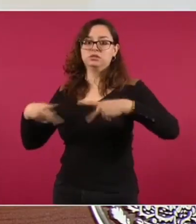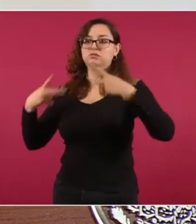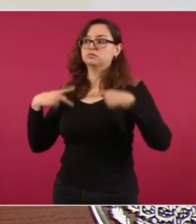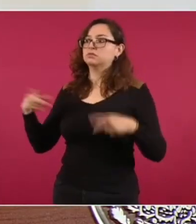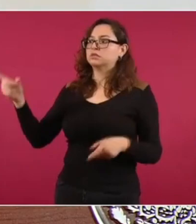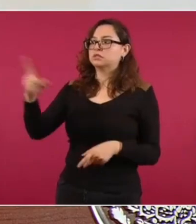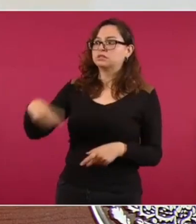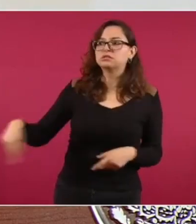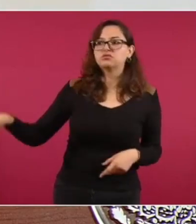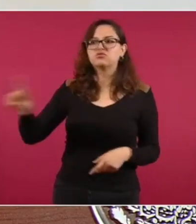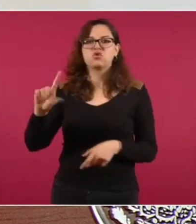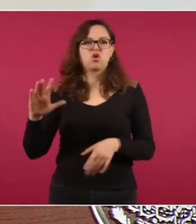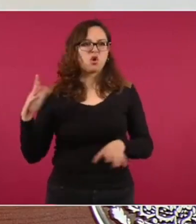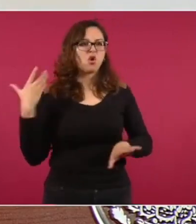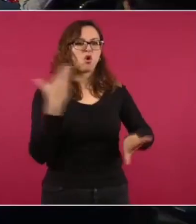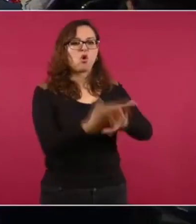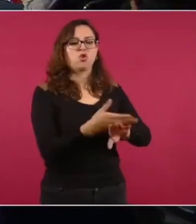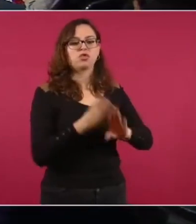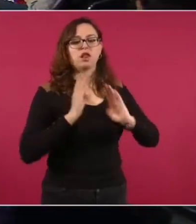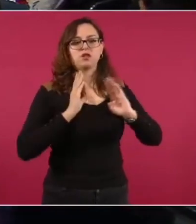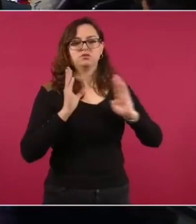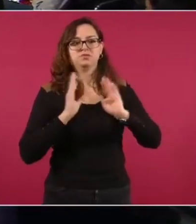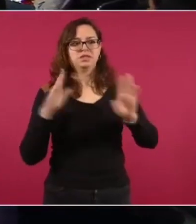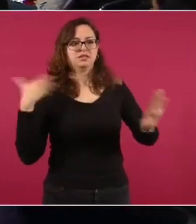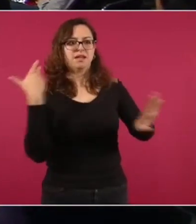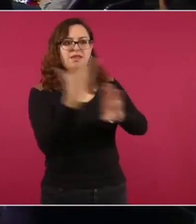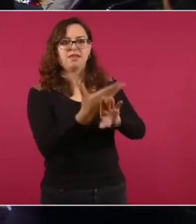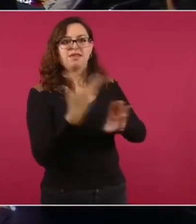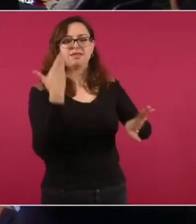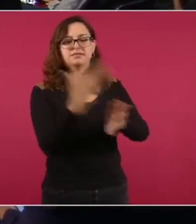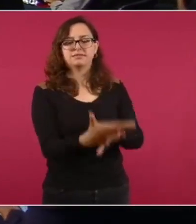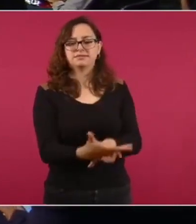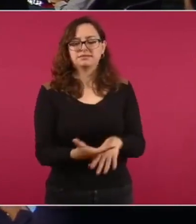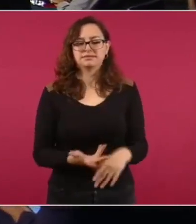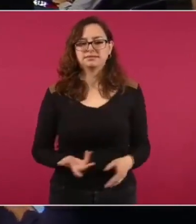a la presencia del ejército.